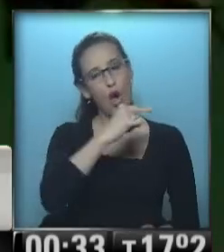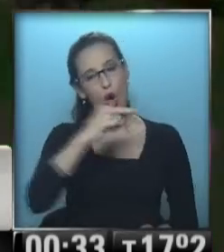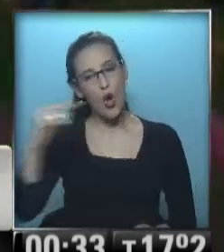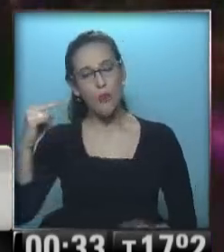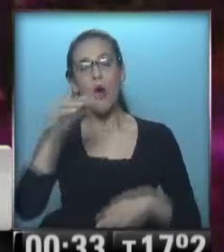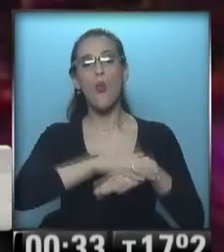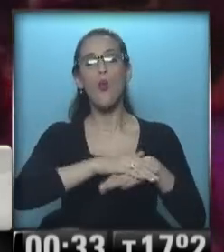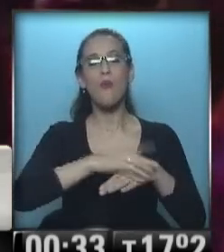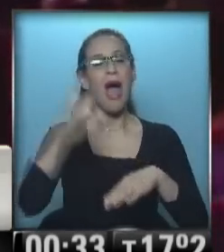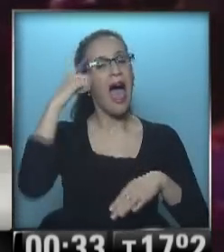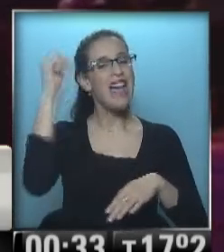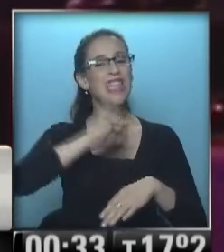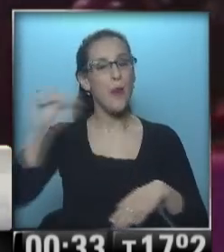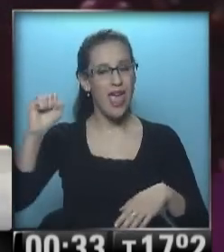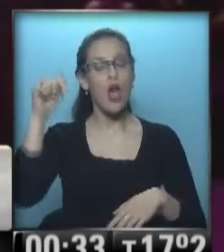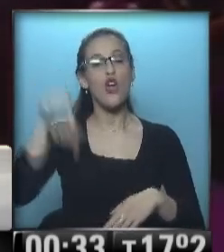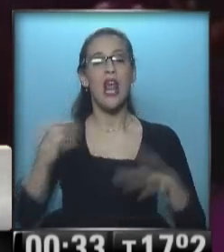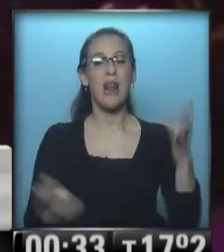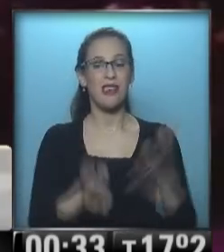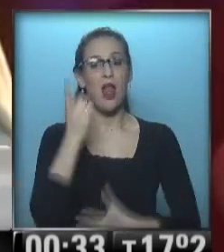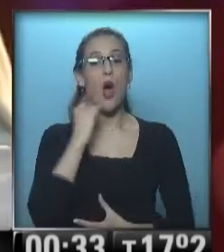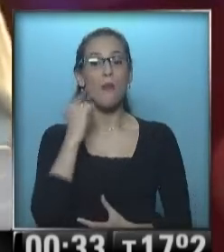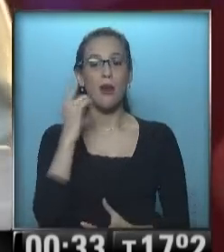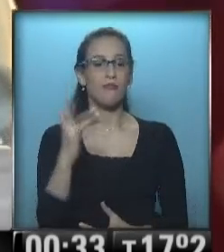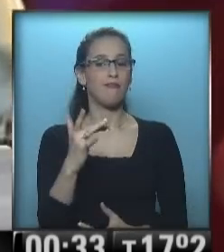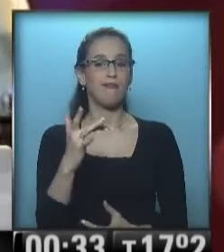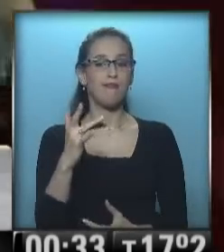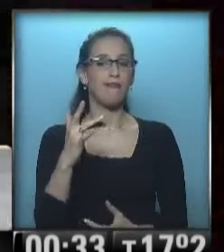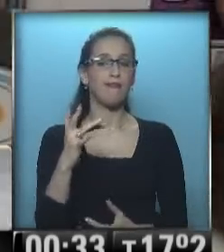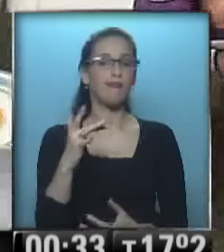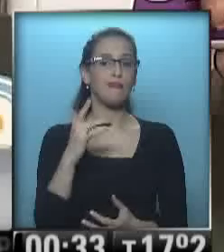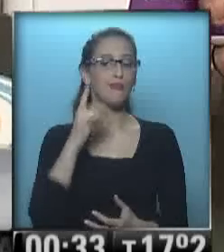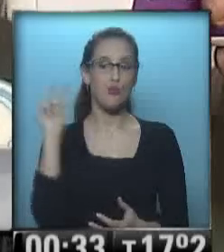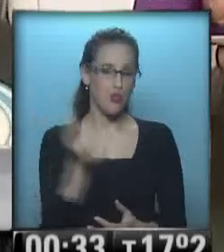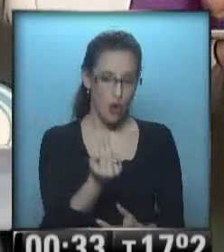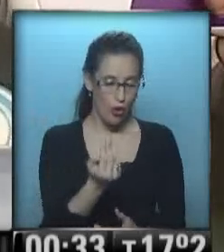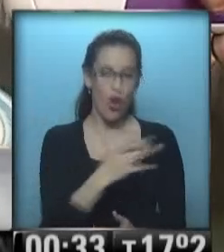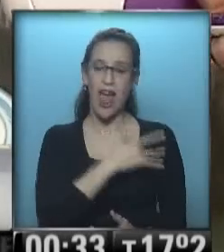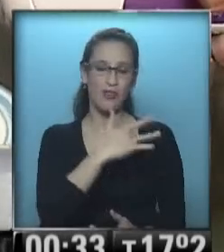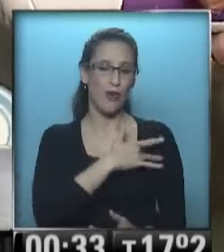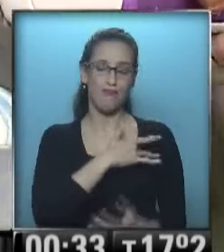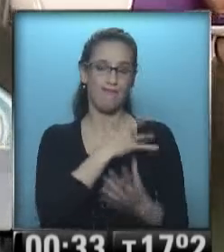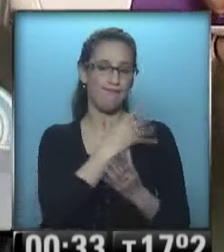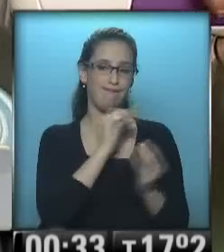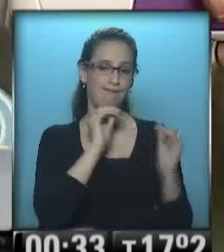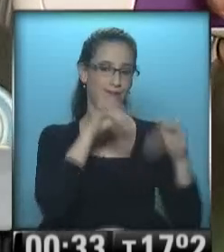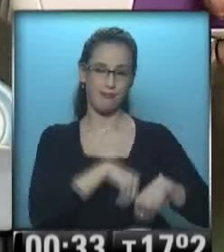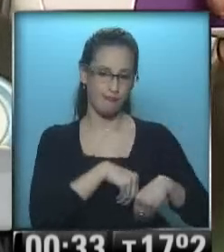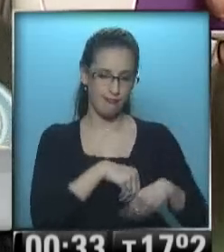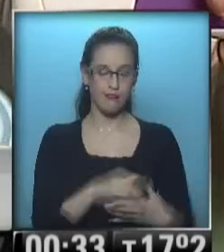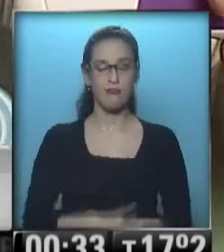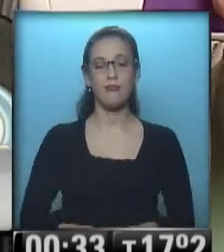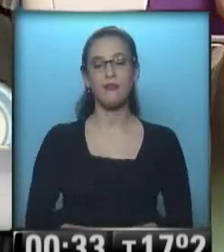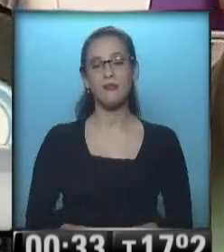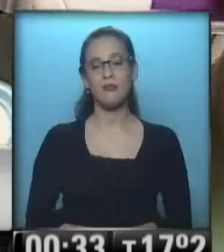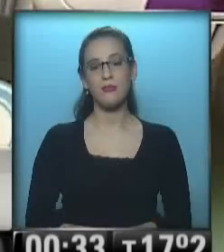cerebrovascular, esta mañana el corazón de Gustavo dijo basta. Esto estaba dentro de lo previsible